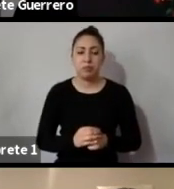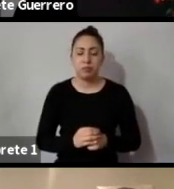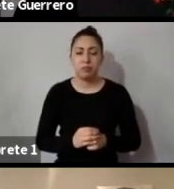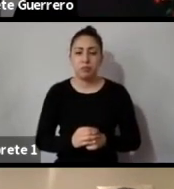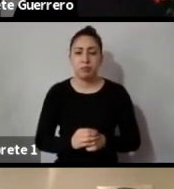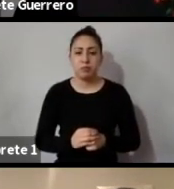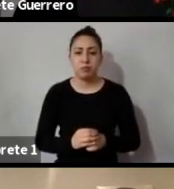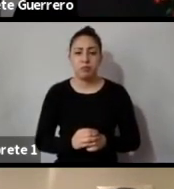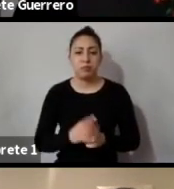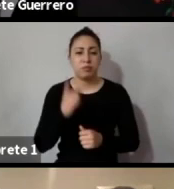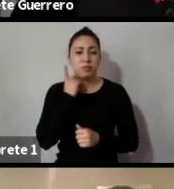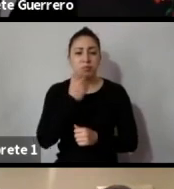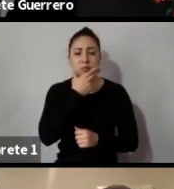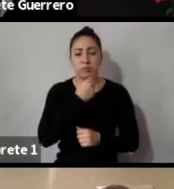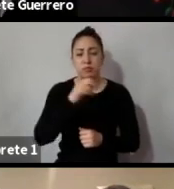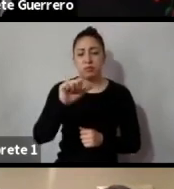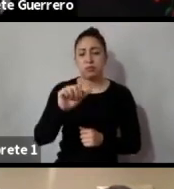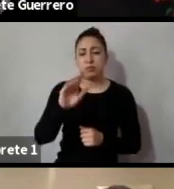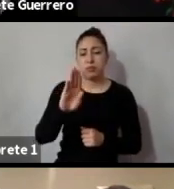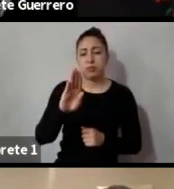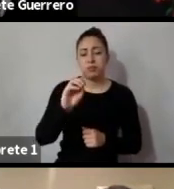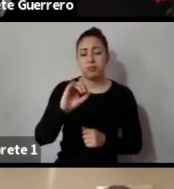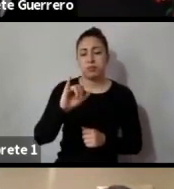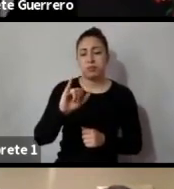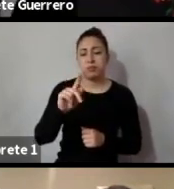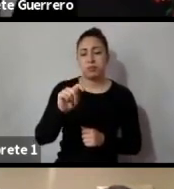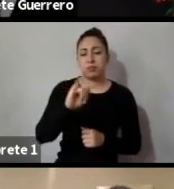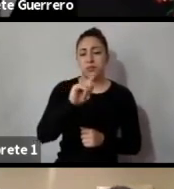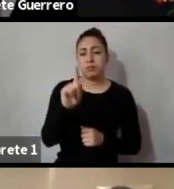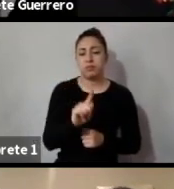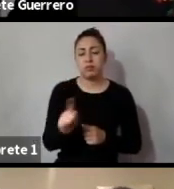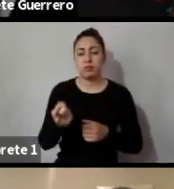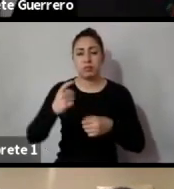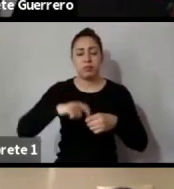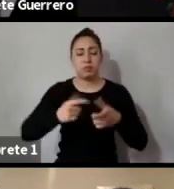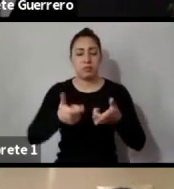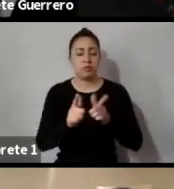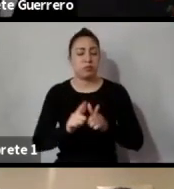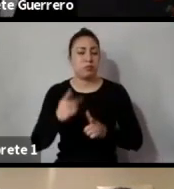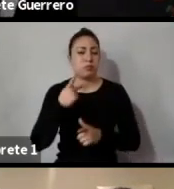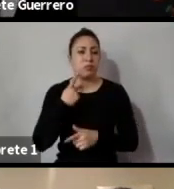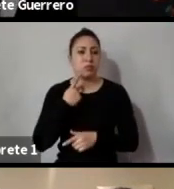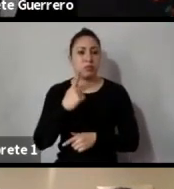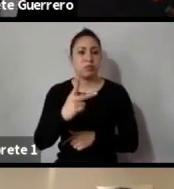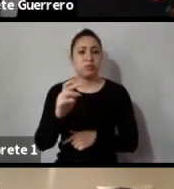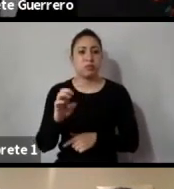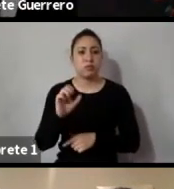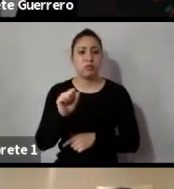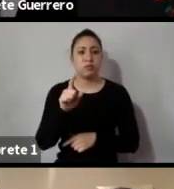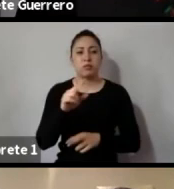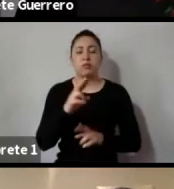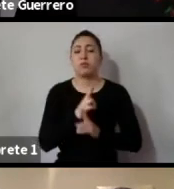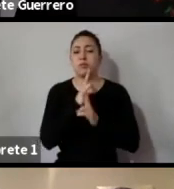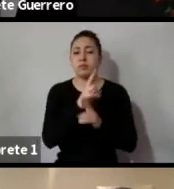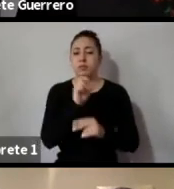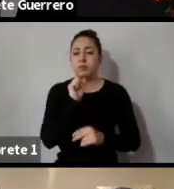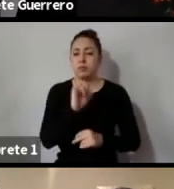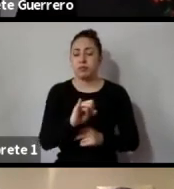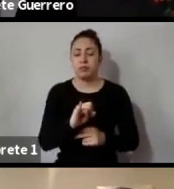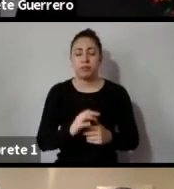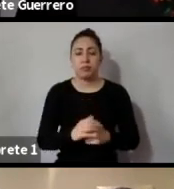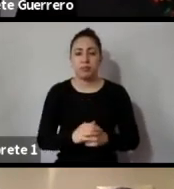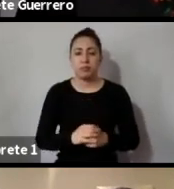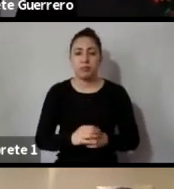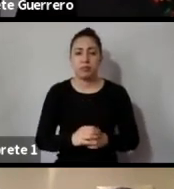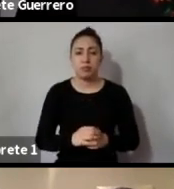Gracias, diputada. Diputado Fernando José Aboitizaro, coordinador de la Asociación Parlamentaria del Partido Encuentro Social. Aboitiz, en pro.